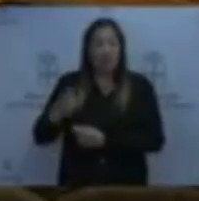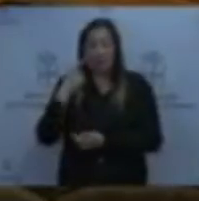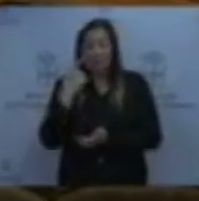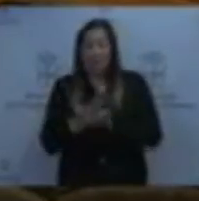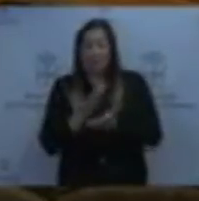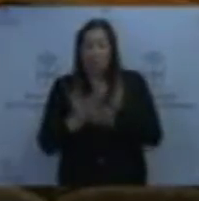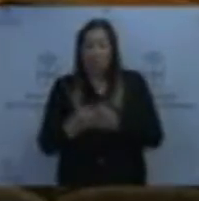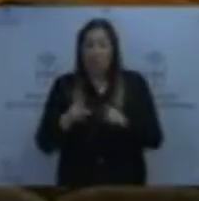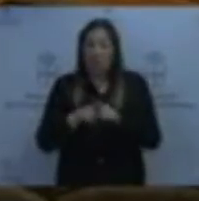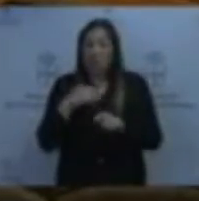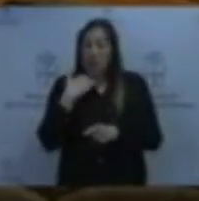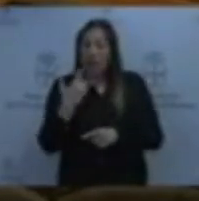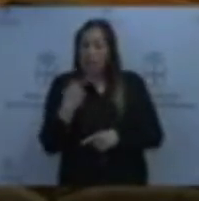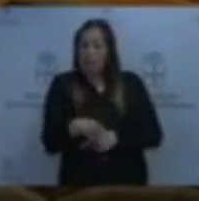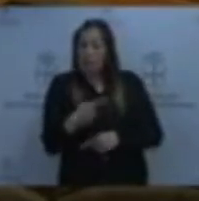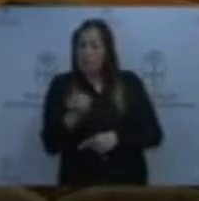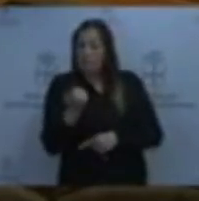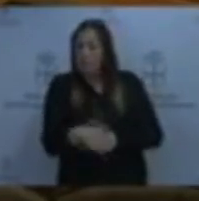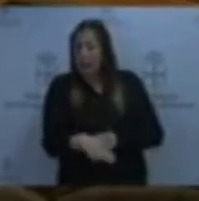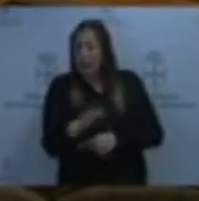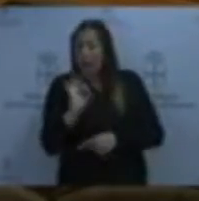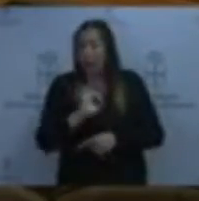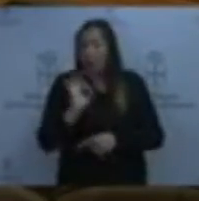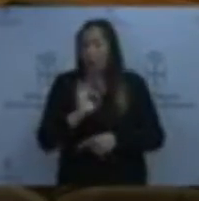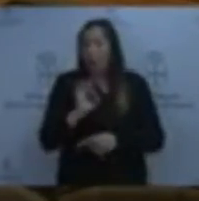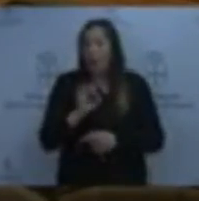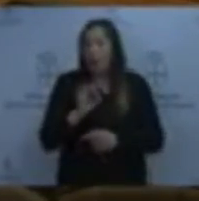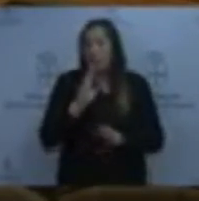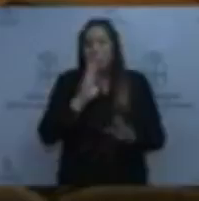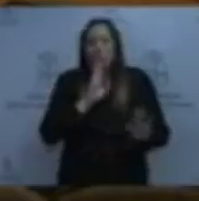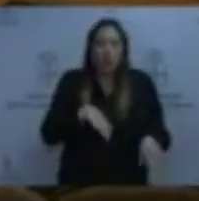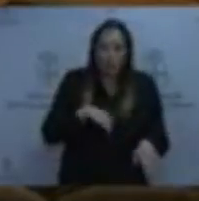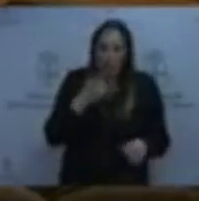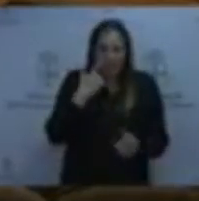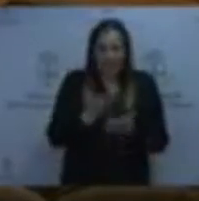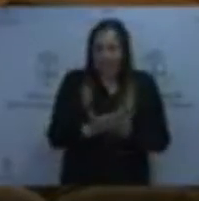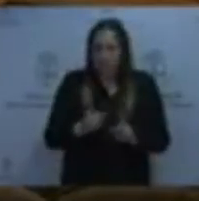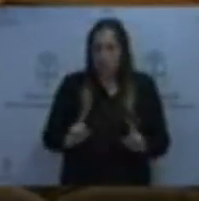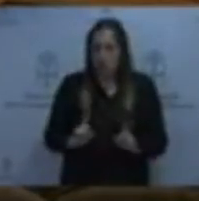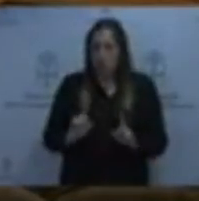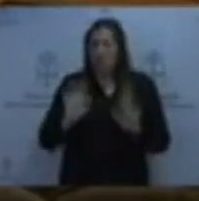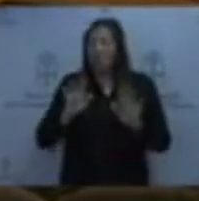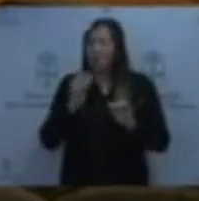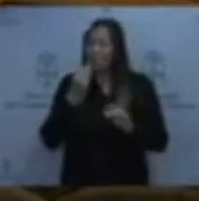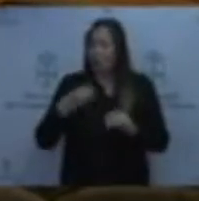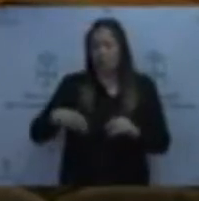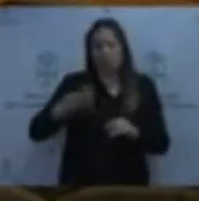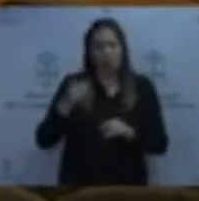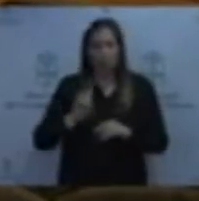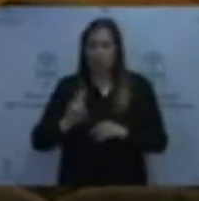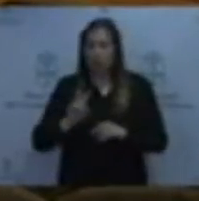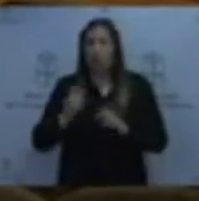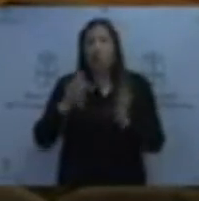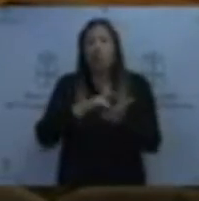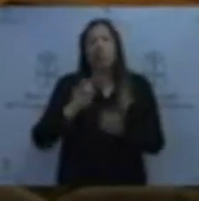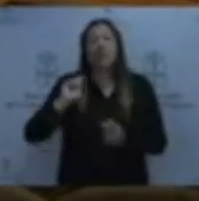malicia o favoritismo por parte del tribunal, bien leídas las sentencias. Pero, sin embargo, esto fue suficiente para que las dos